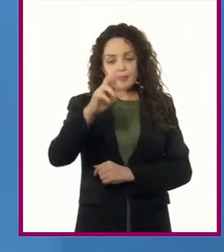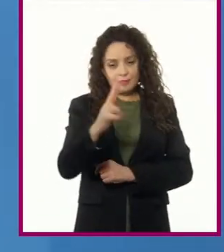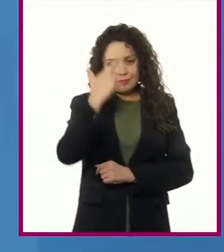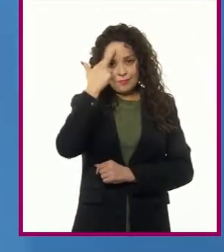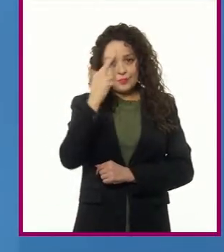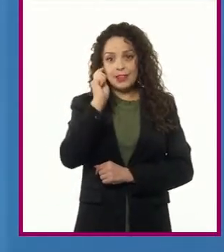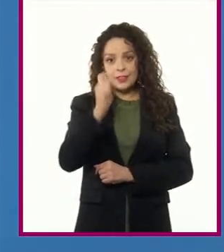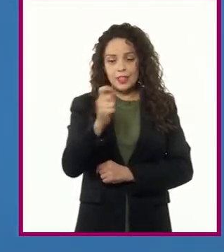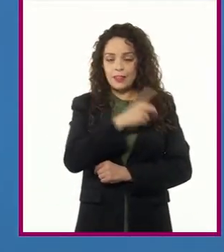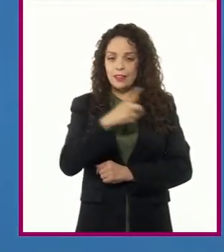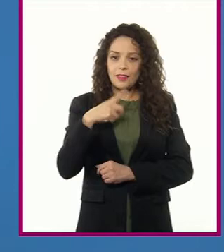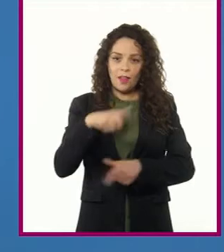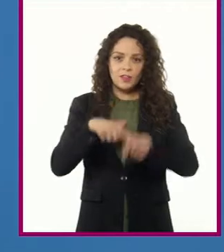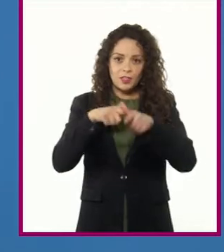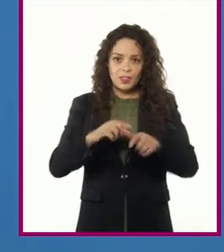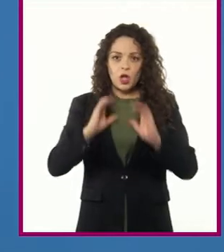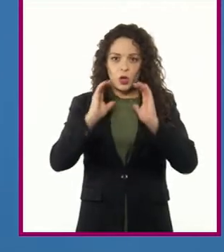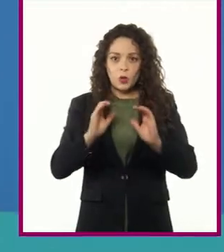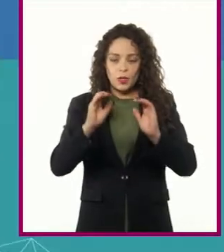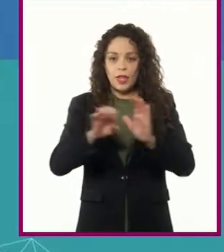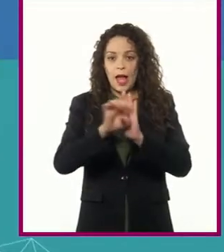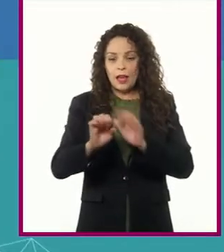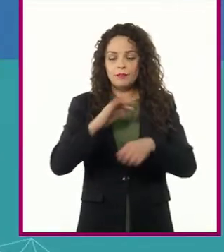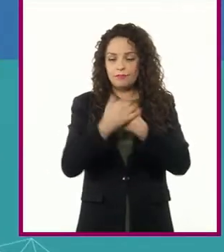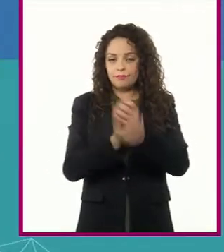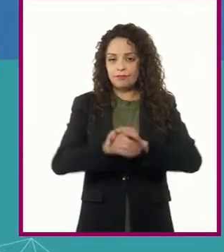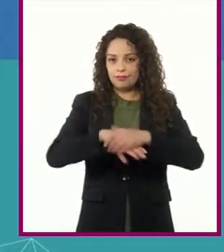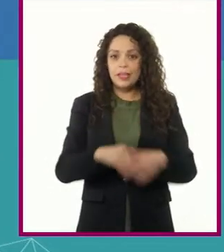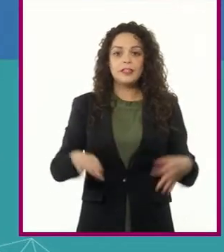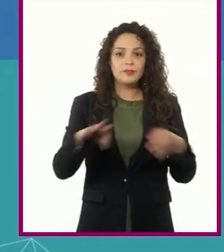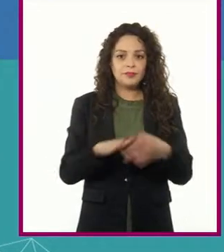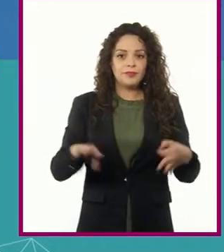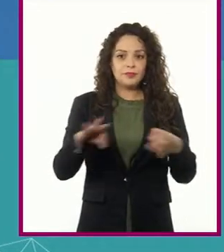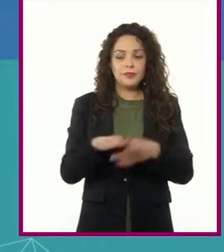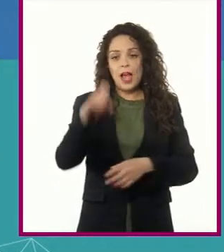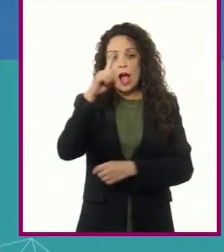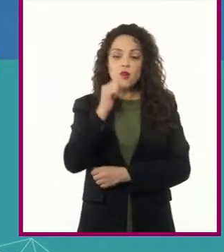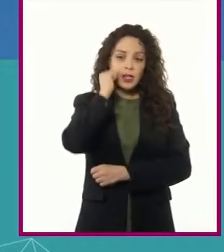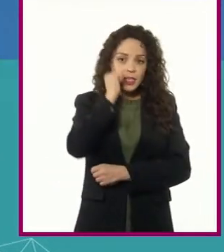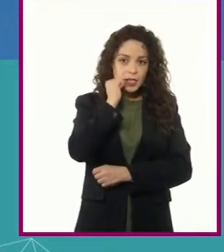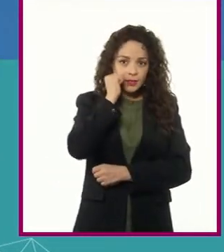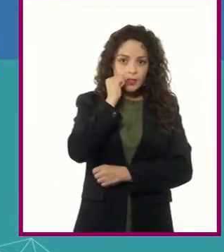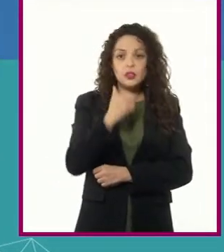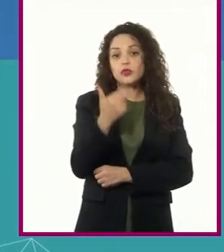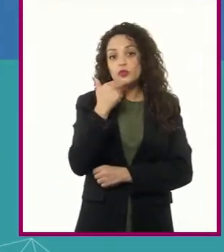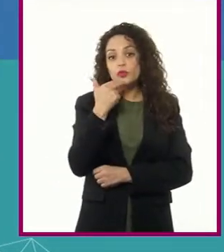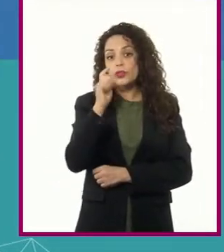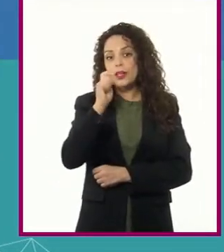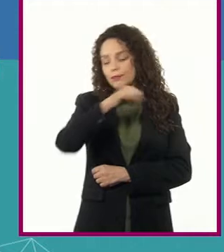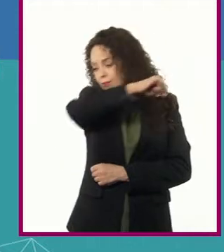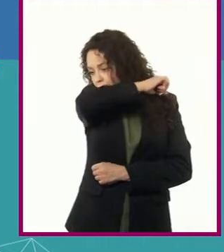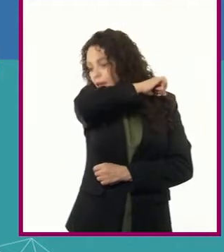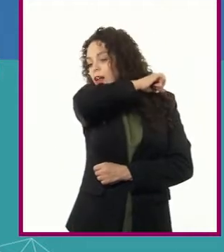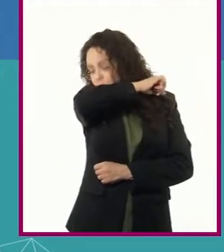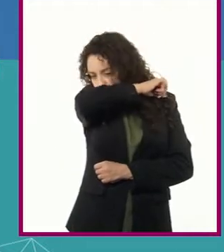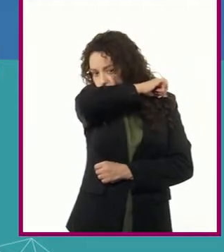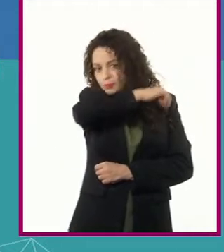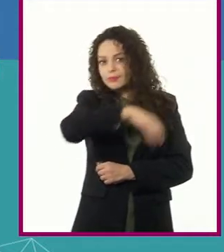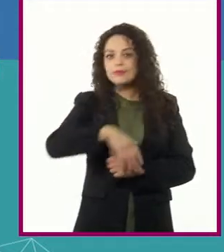mantener los hábitos de higiene, como lavarse las manos frecuentemente con agua y jabón, usar el estornudo de etiqueta